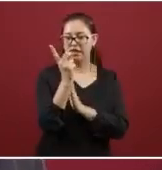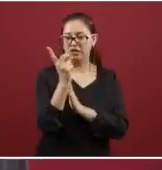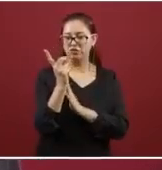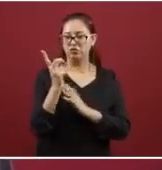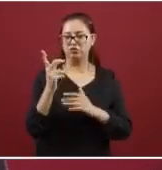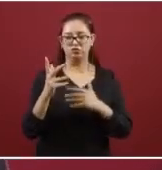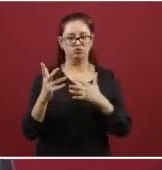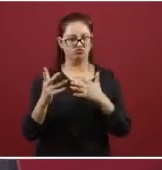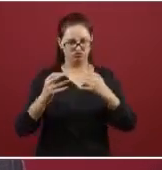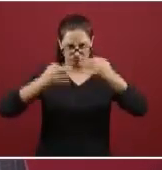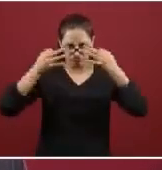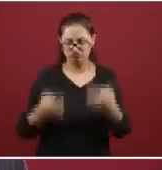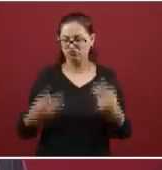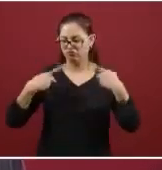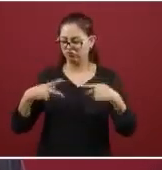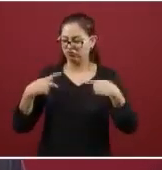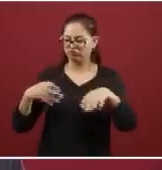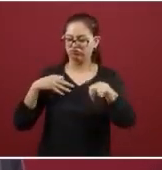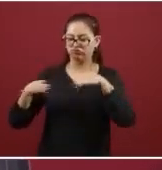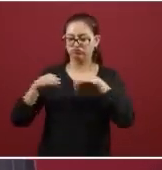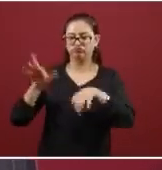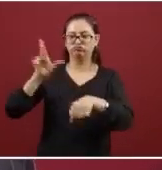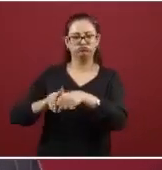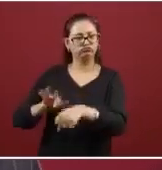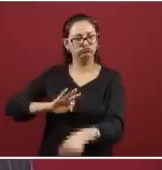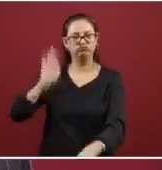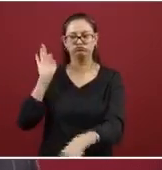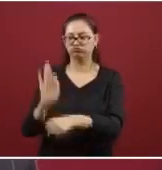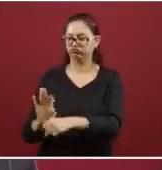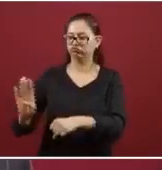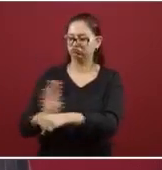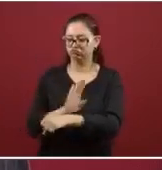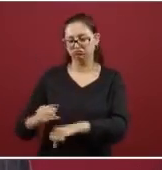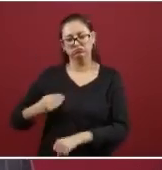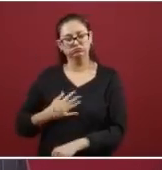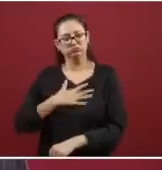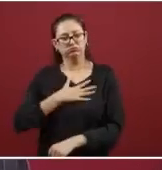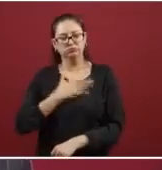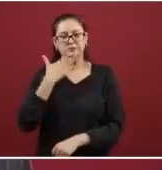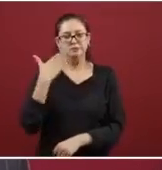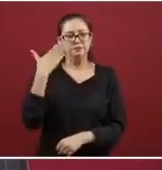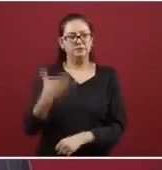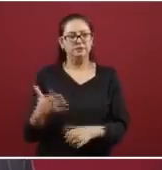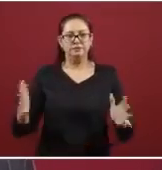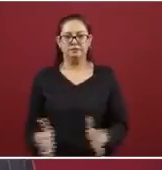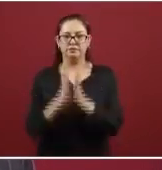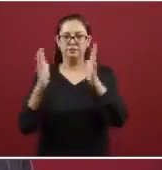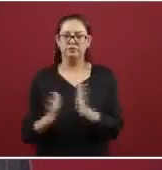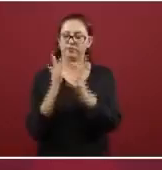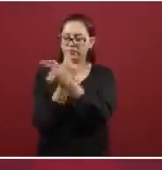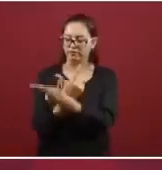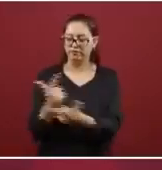más modernos para los trabajadores, para defender su bienestar, su buena participación, su libertad y su libertad